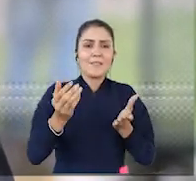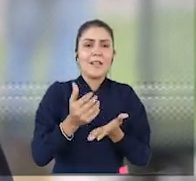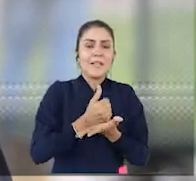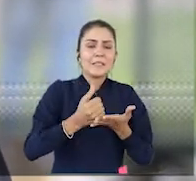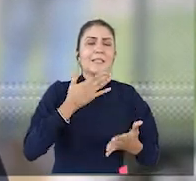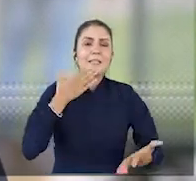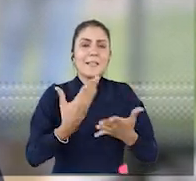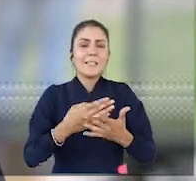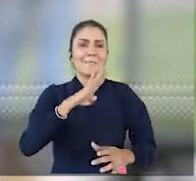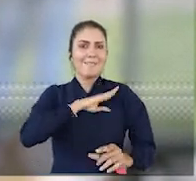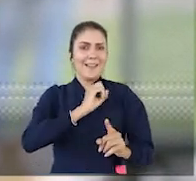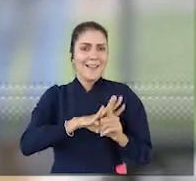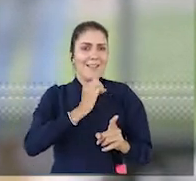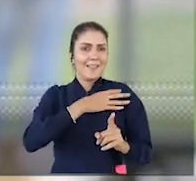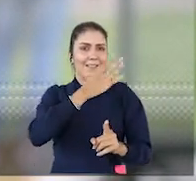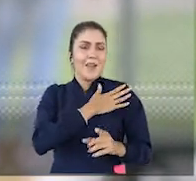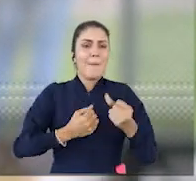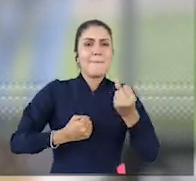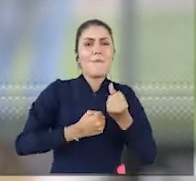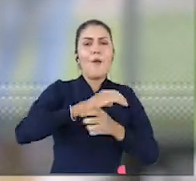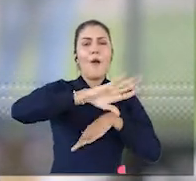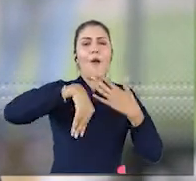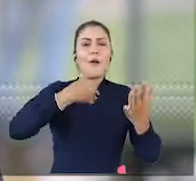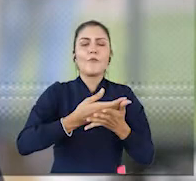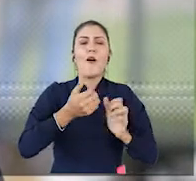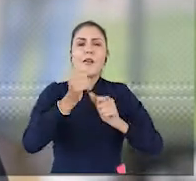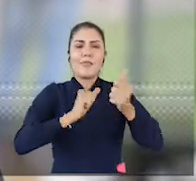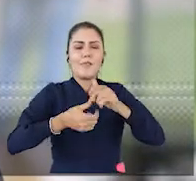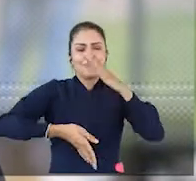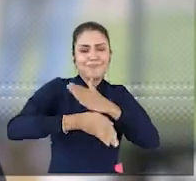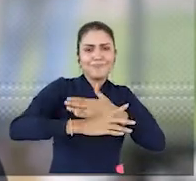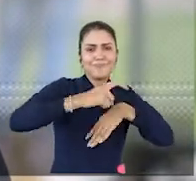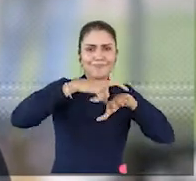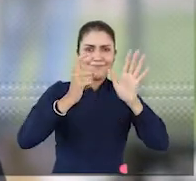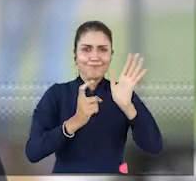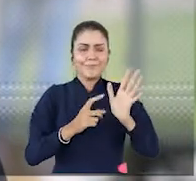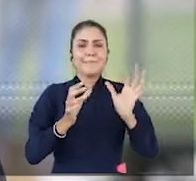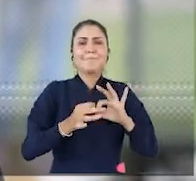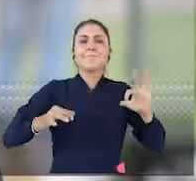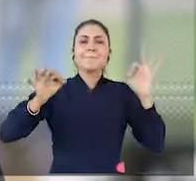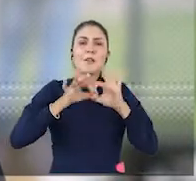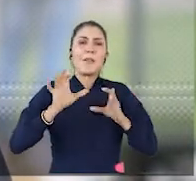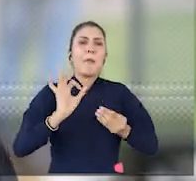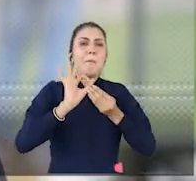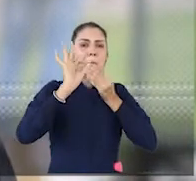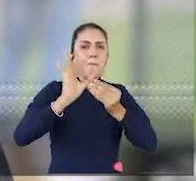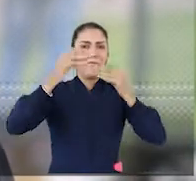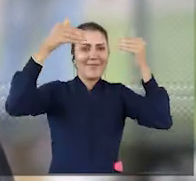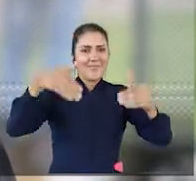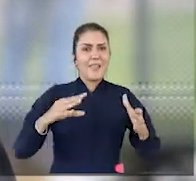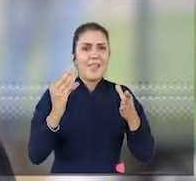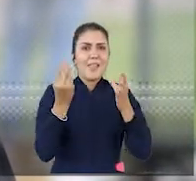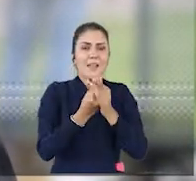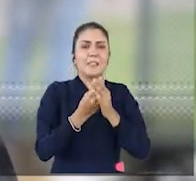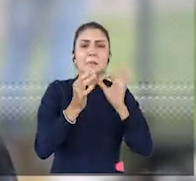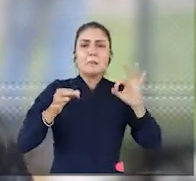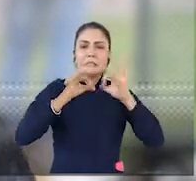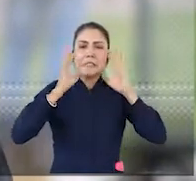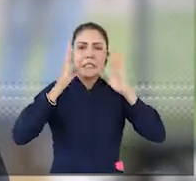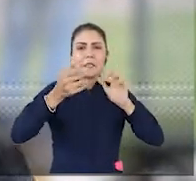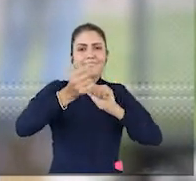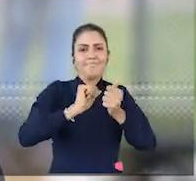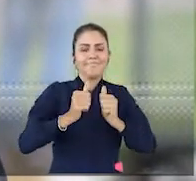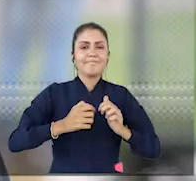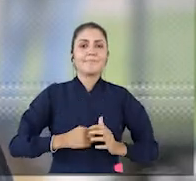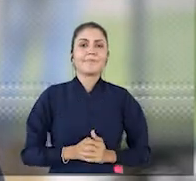de ustedes y muchas gracias a la administración por apoyar esta escuela deportiva de portada y poder apostarle a los chicos en condición de discapacidad